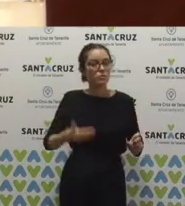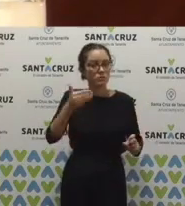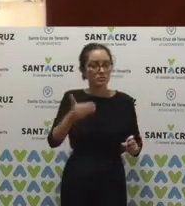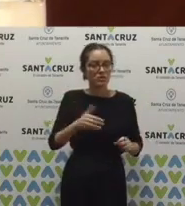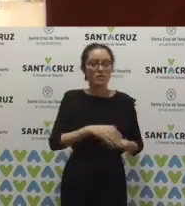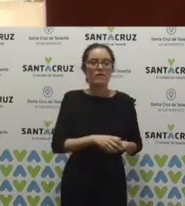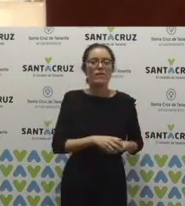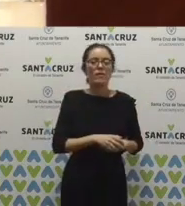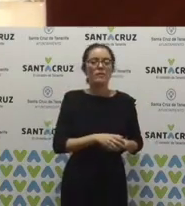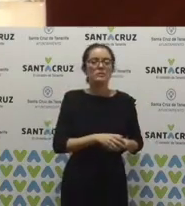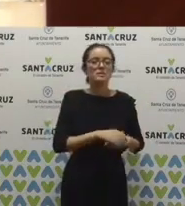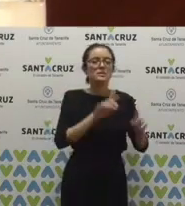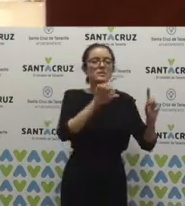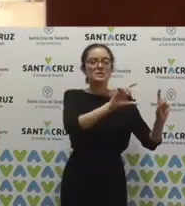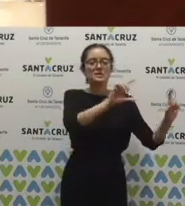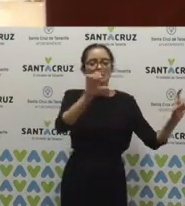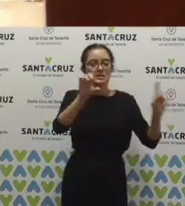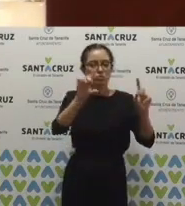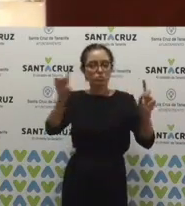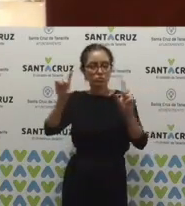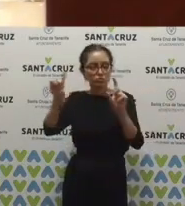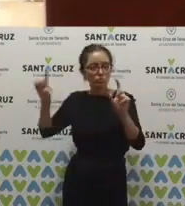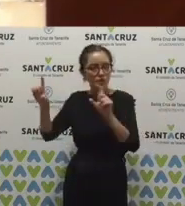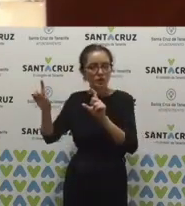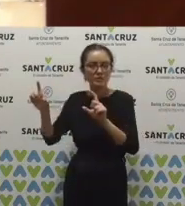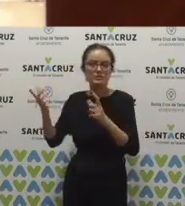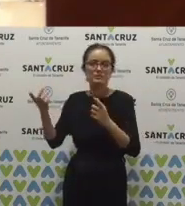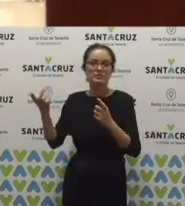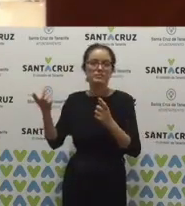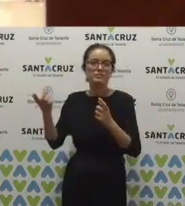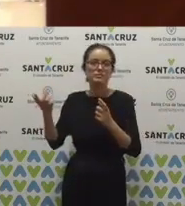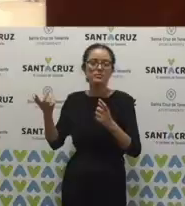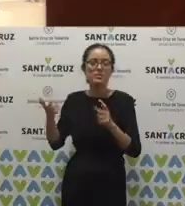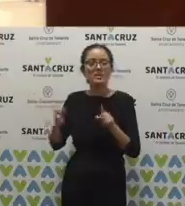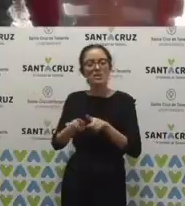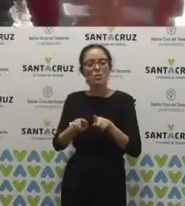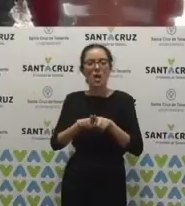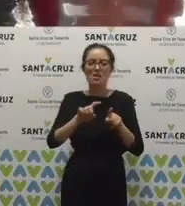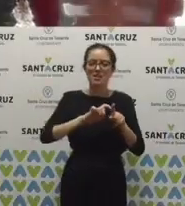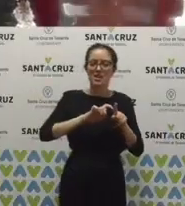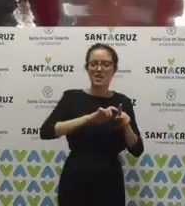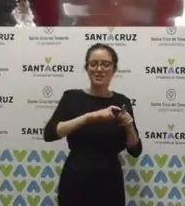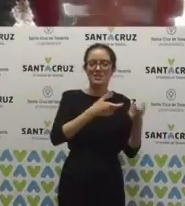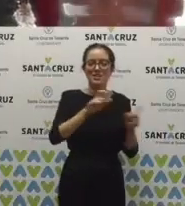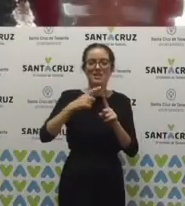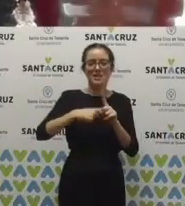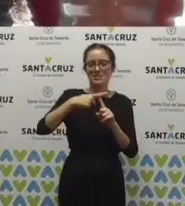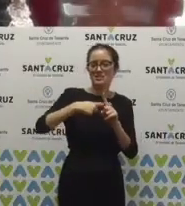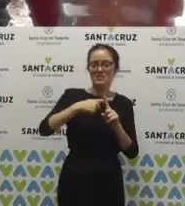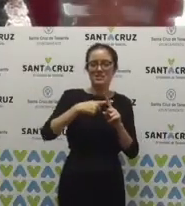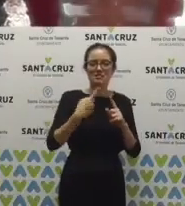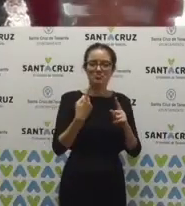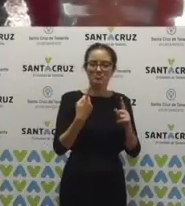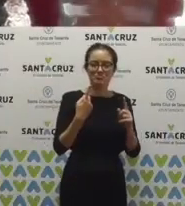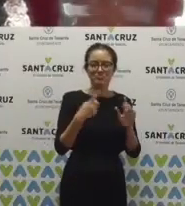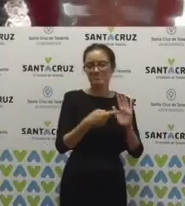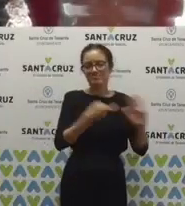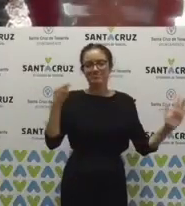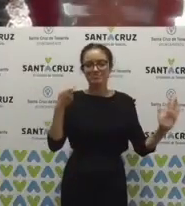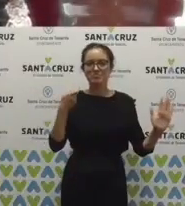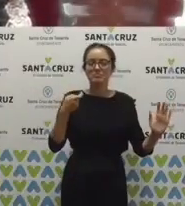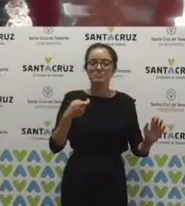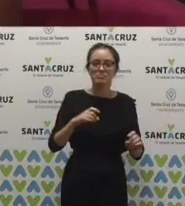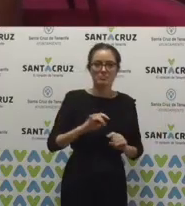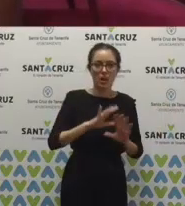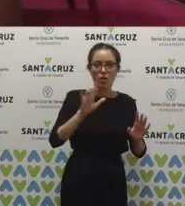instituciones se corrija cuando es posible el sesgo clasista que muchas veces tienen porque claro que es fundamental con contar con